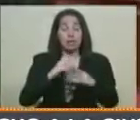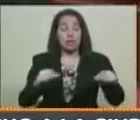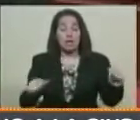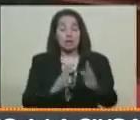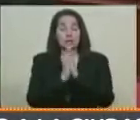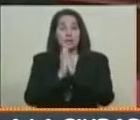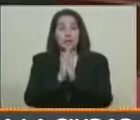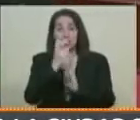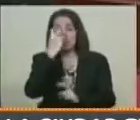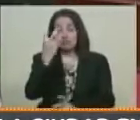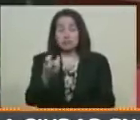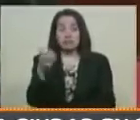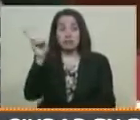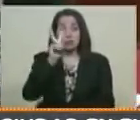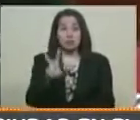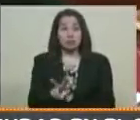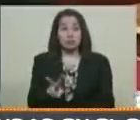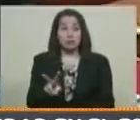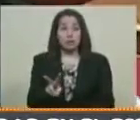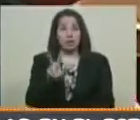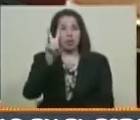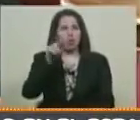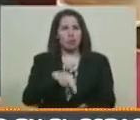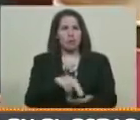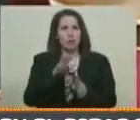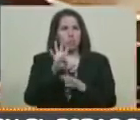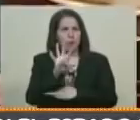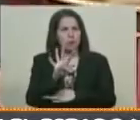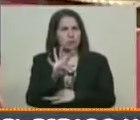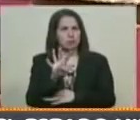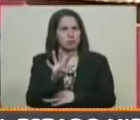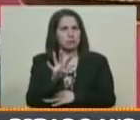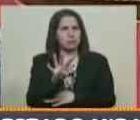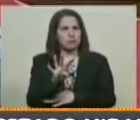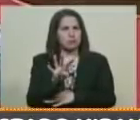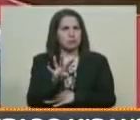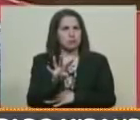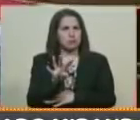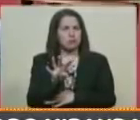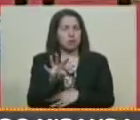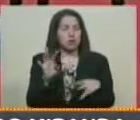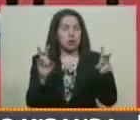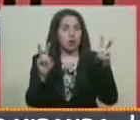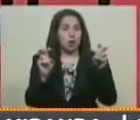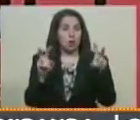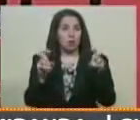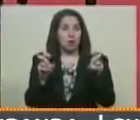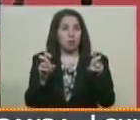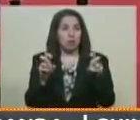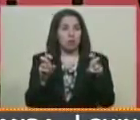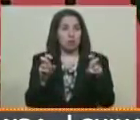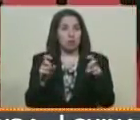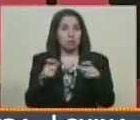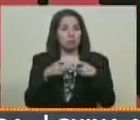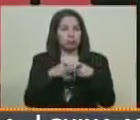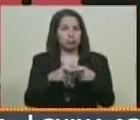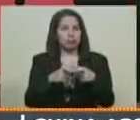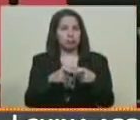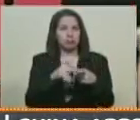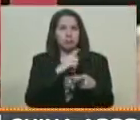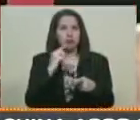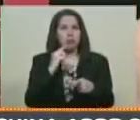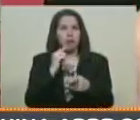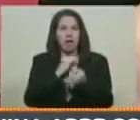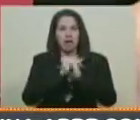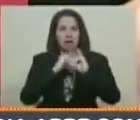de visita en Venezuela. En el 2004 sacan un nuevo álbum discográfico titulado Apocalipsis, pero este